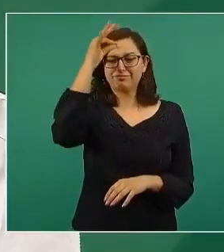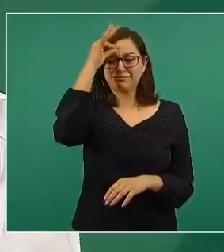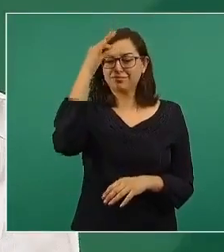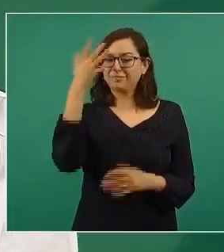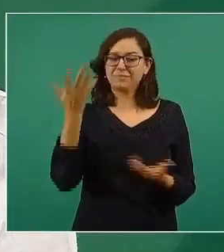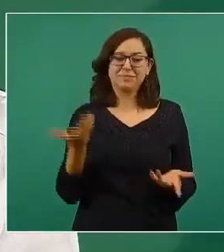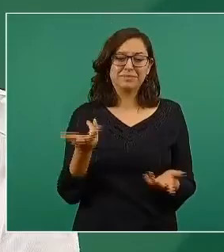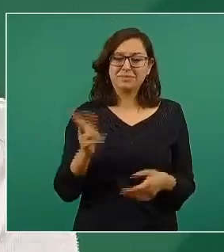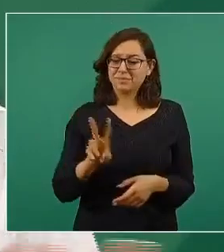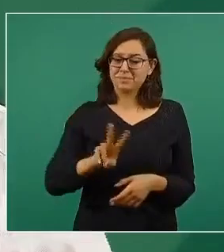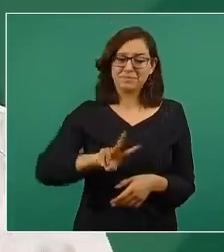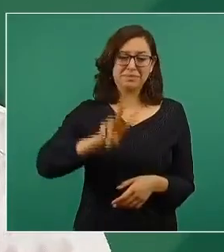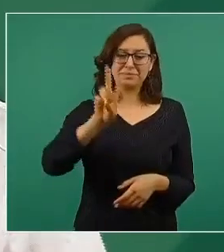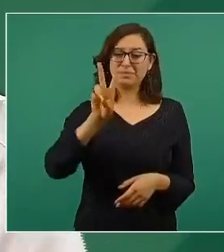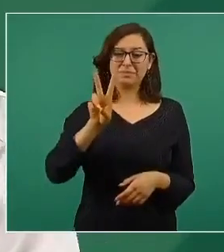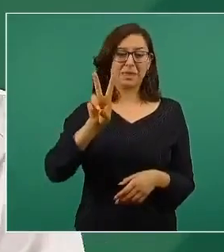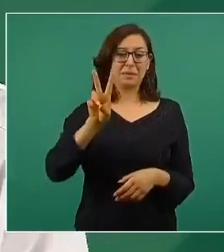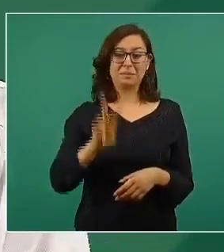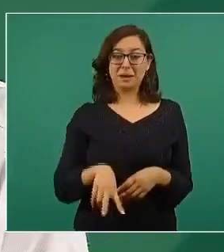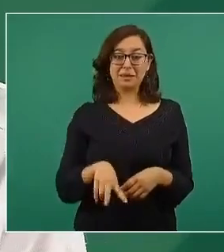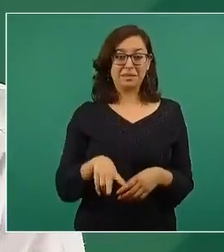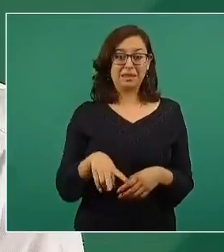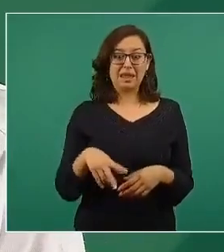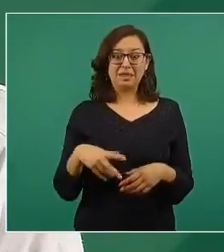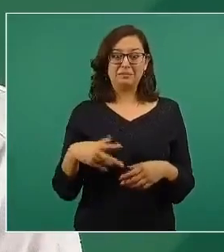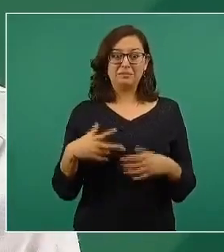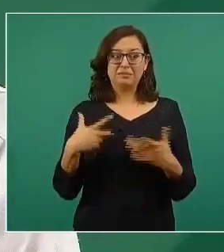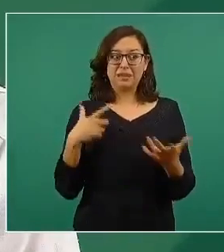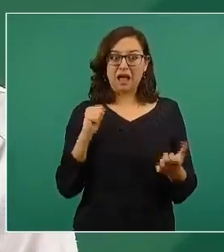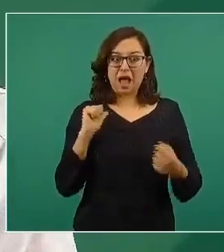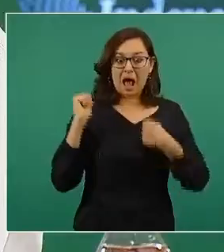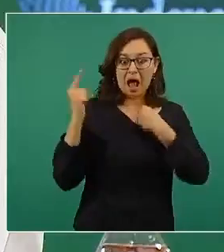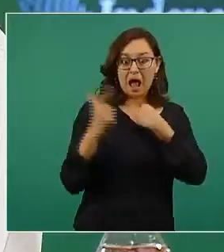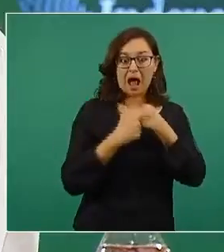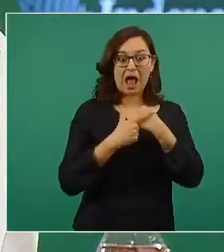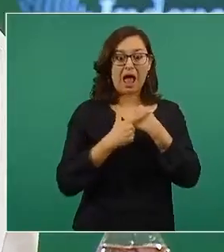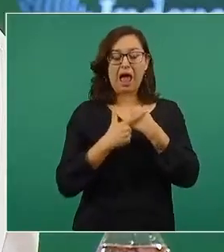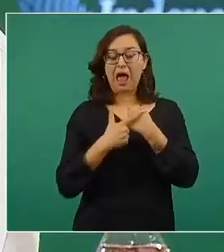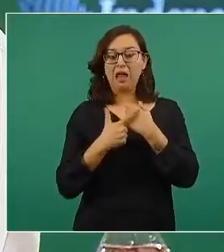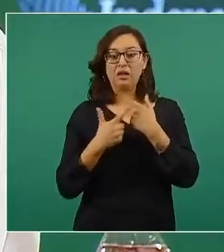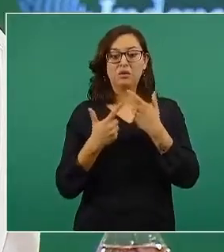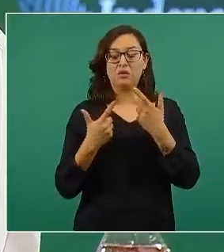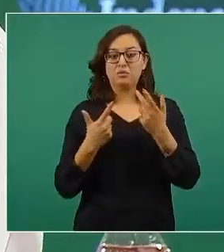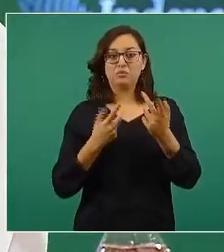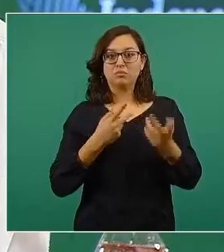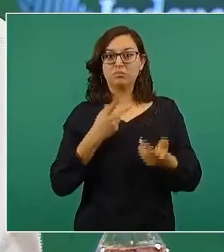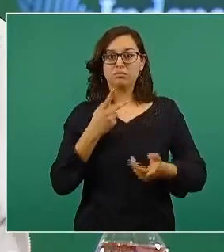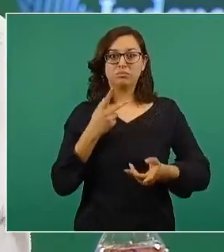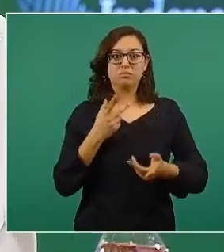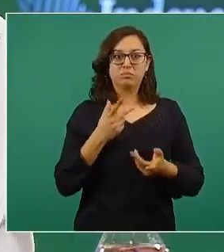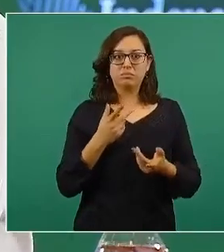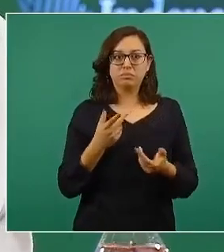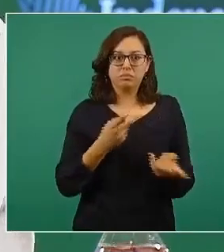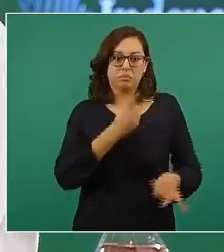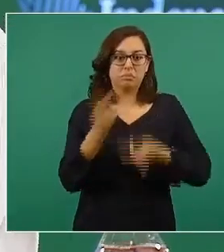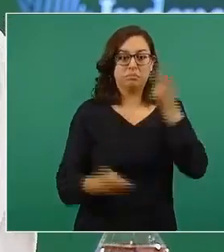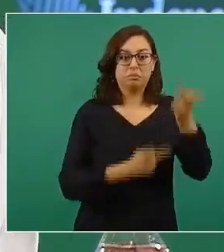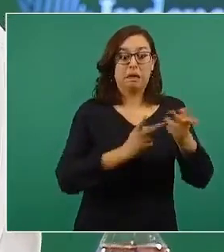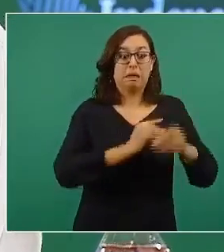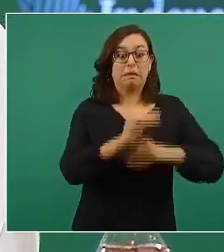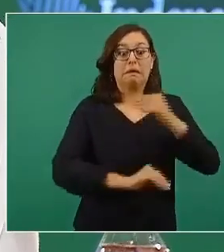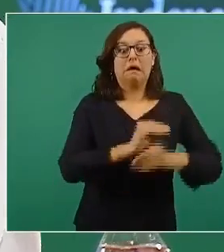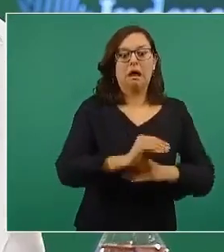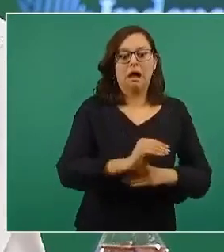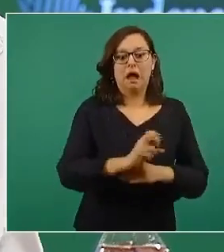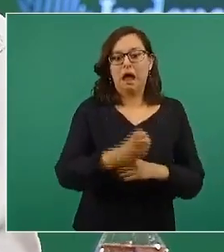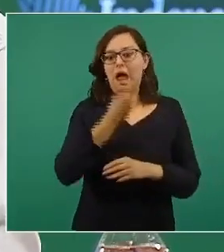se pensara que porque hubo una gran granizada justo el día que lo anunciamos, pues lo estamos cancelando por la